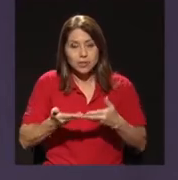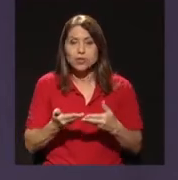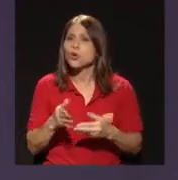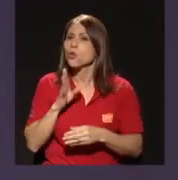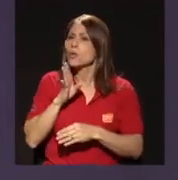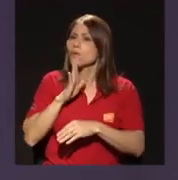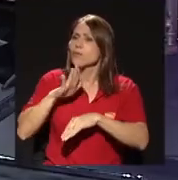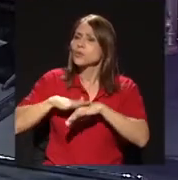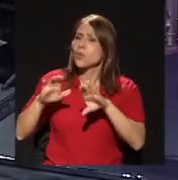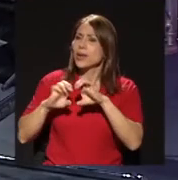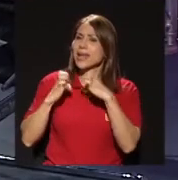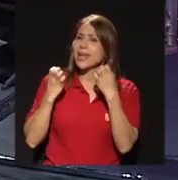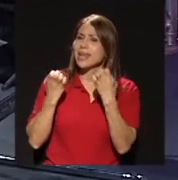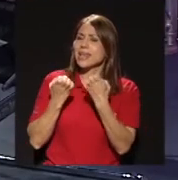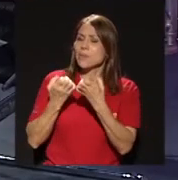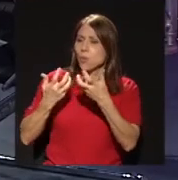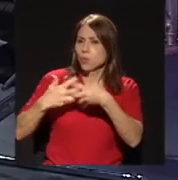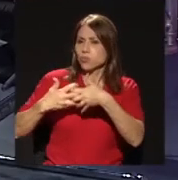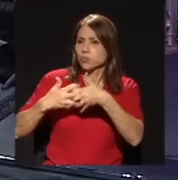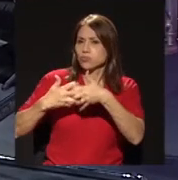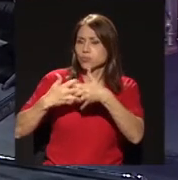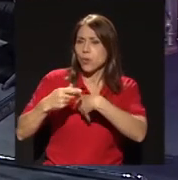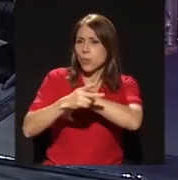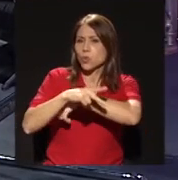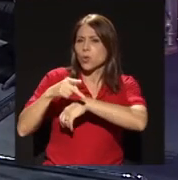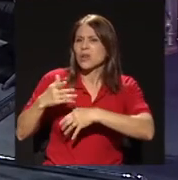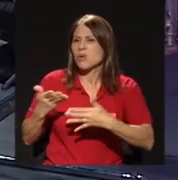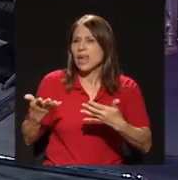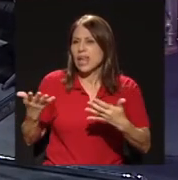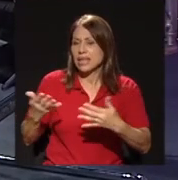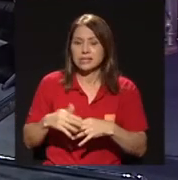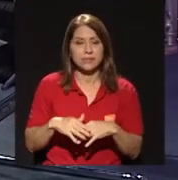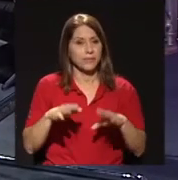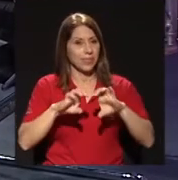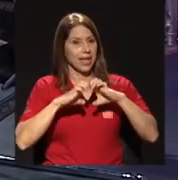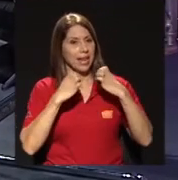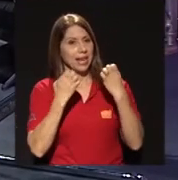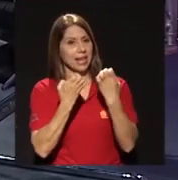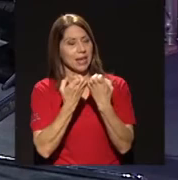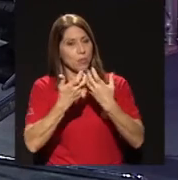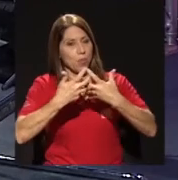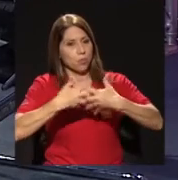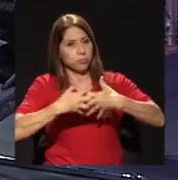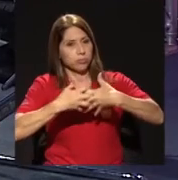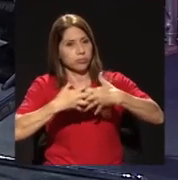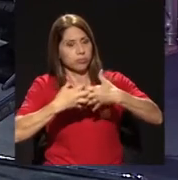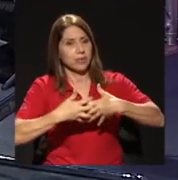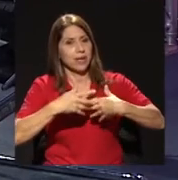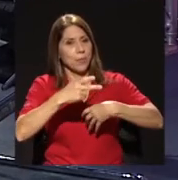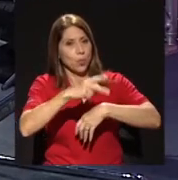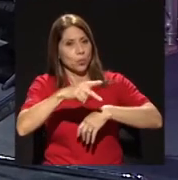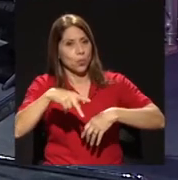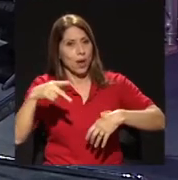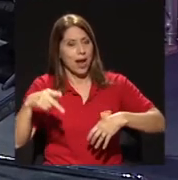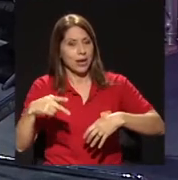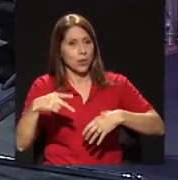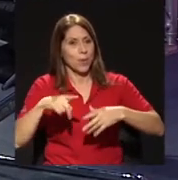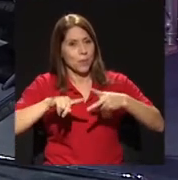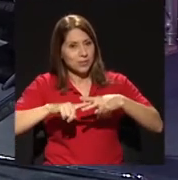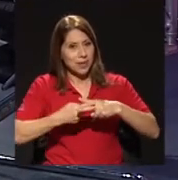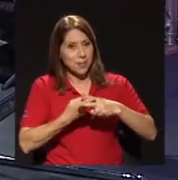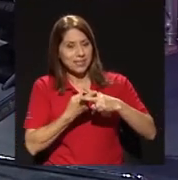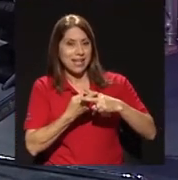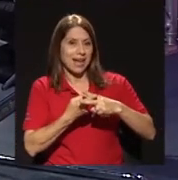portuario, ¿qué es el equipo portuario? Bueno, el equipo portuario tenemos, vamos a ir tal vez desde arriba, que sería la